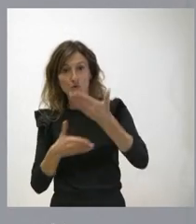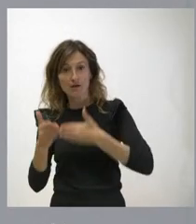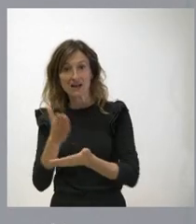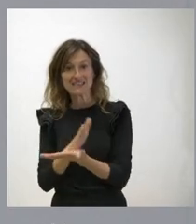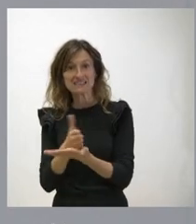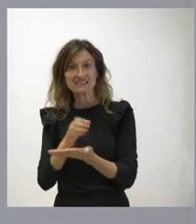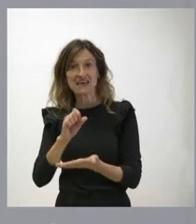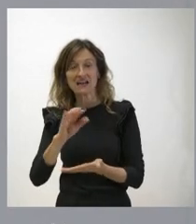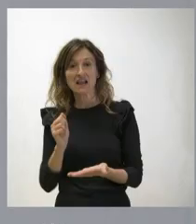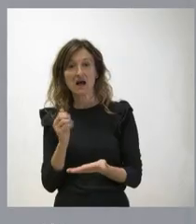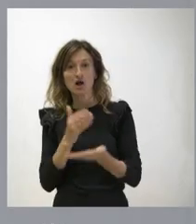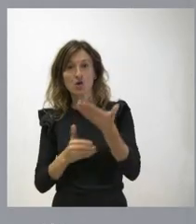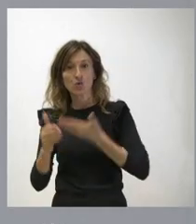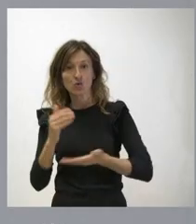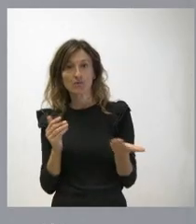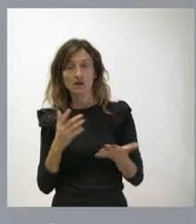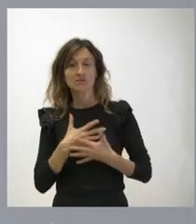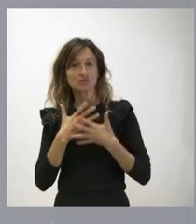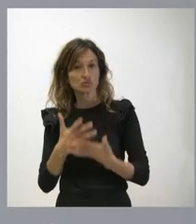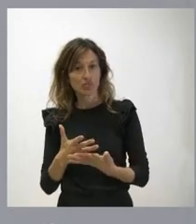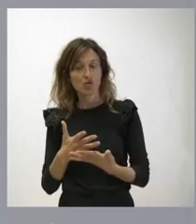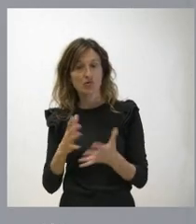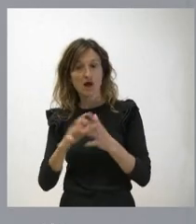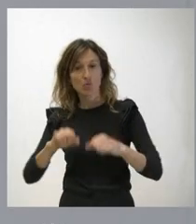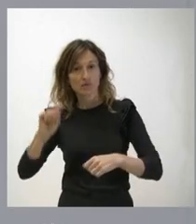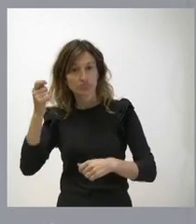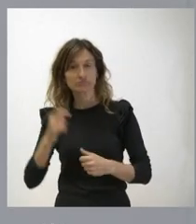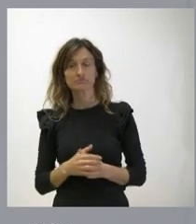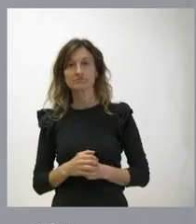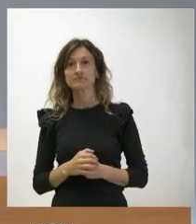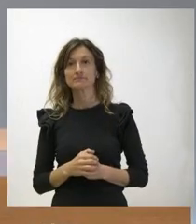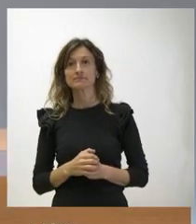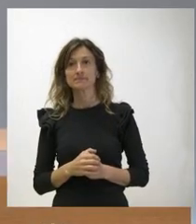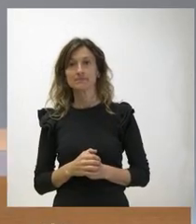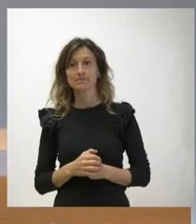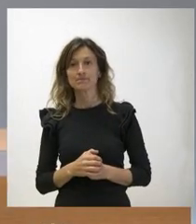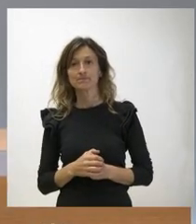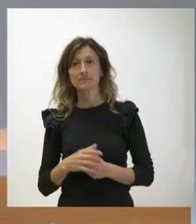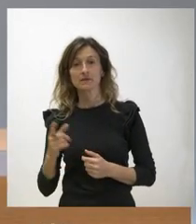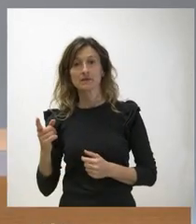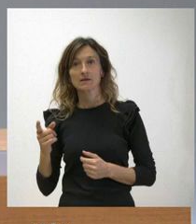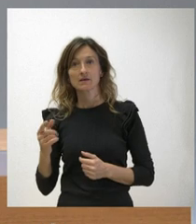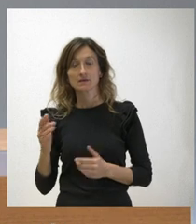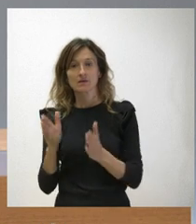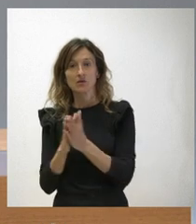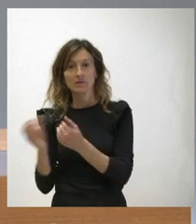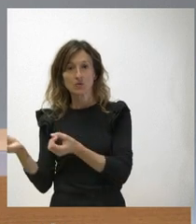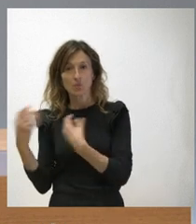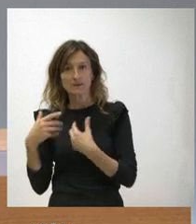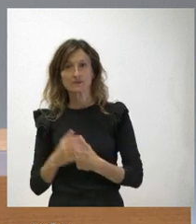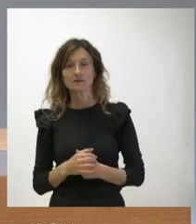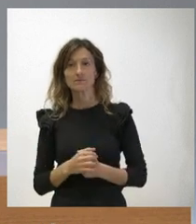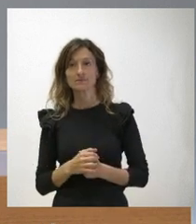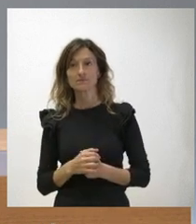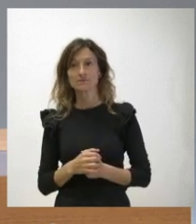pueda colaborar pues está a disposición de que ese acuerdo sea posible me trasladan una duda los compañeros y es si las